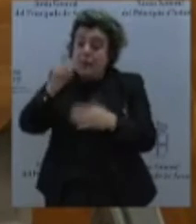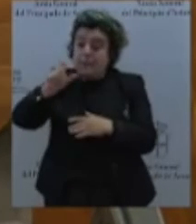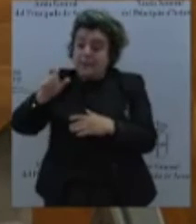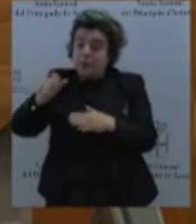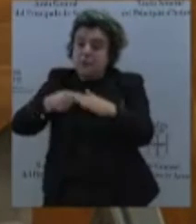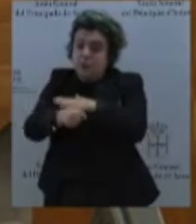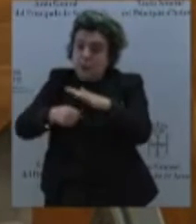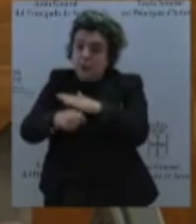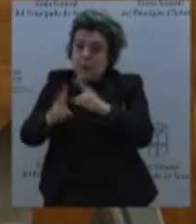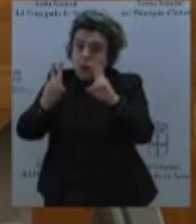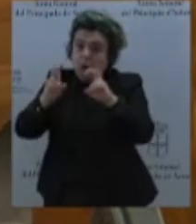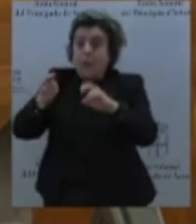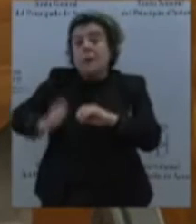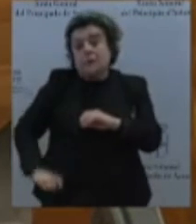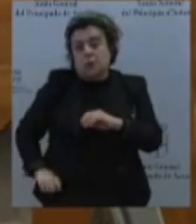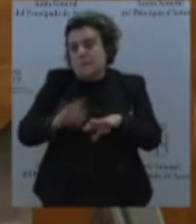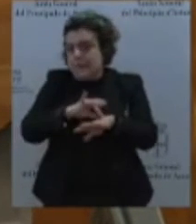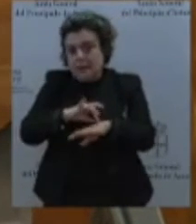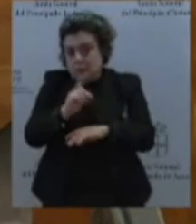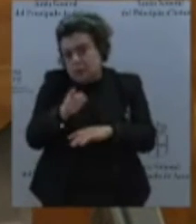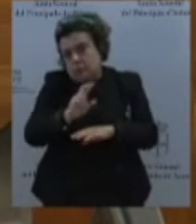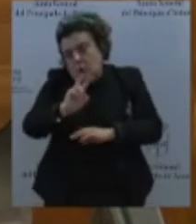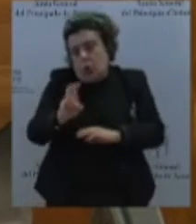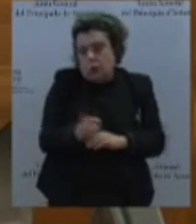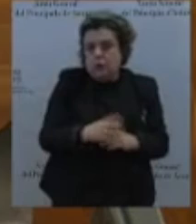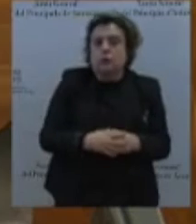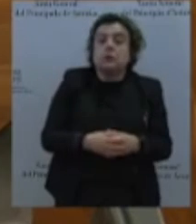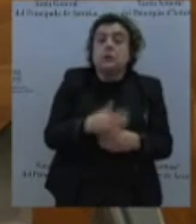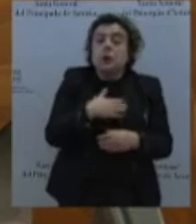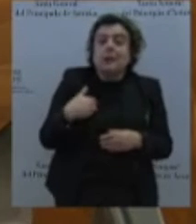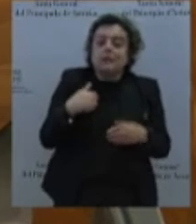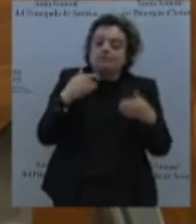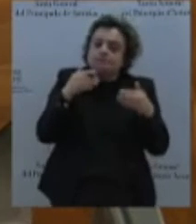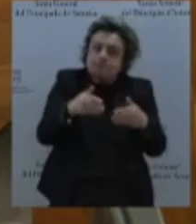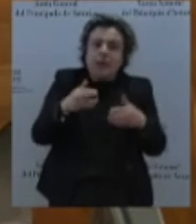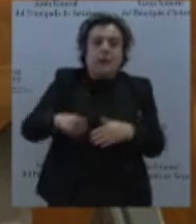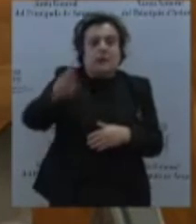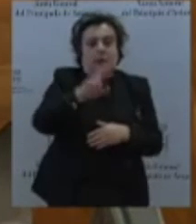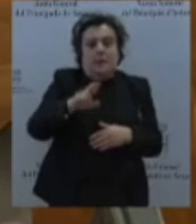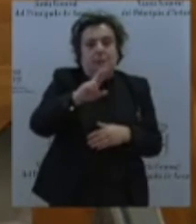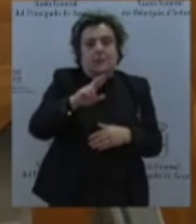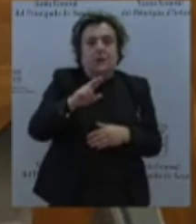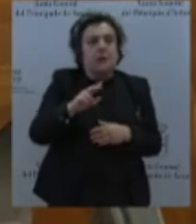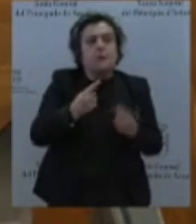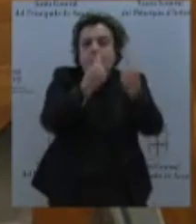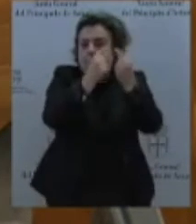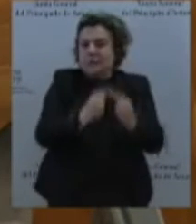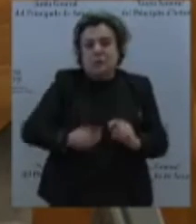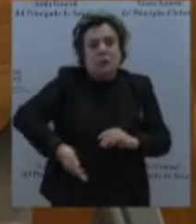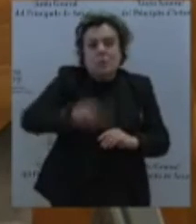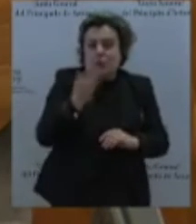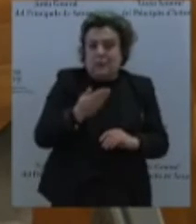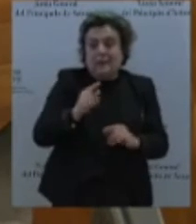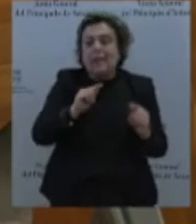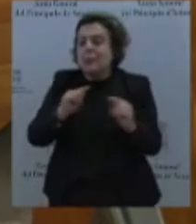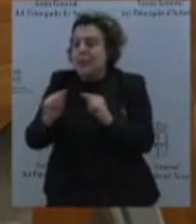¿no? Por eso yo quiero insistir en la importancia del presupuesto, por eso quiero insistir en la importancia del diálogo, porque evidentemente usted nos ha hecho un planteamiento